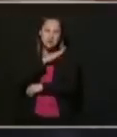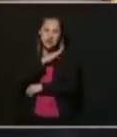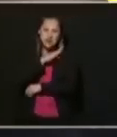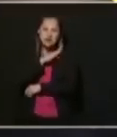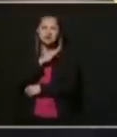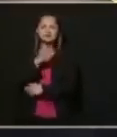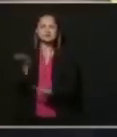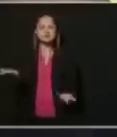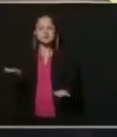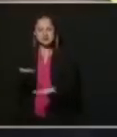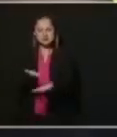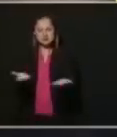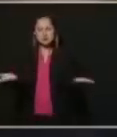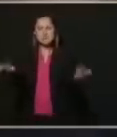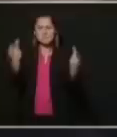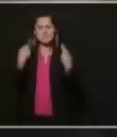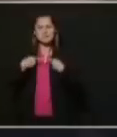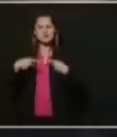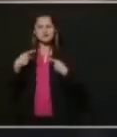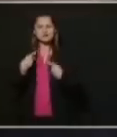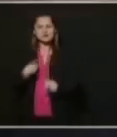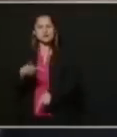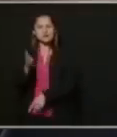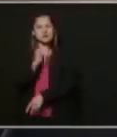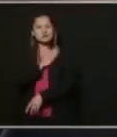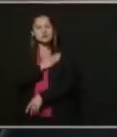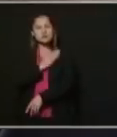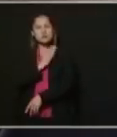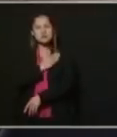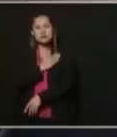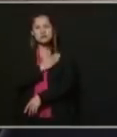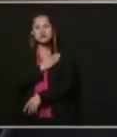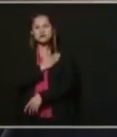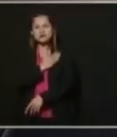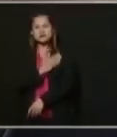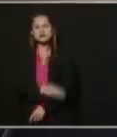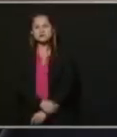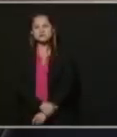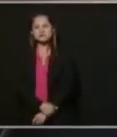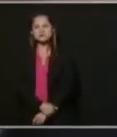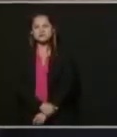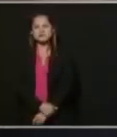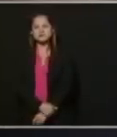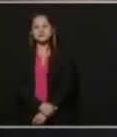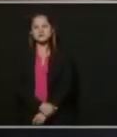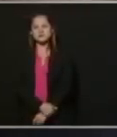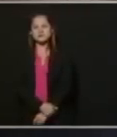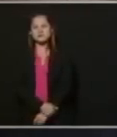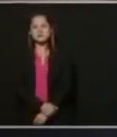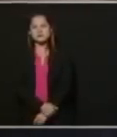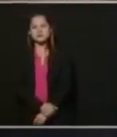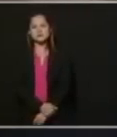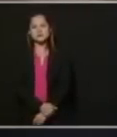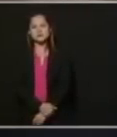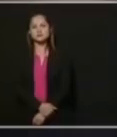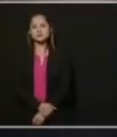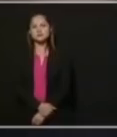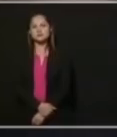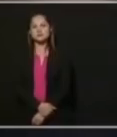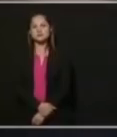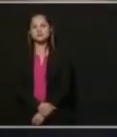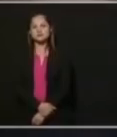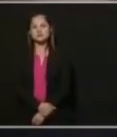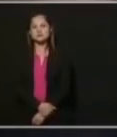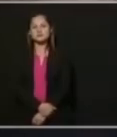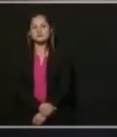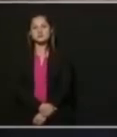Gente buena que se ha ido quedando